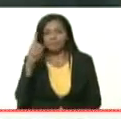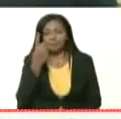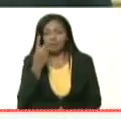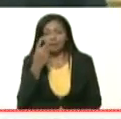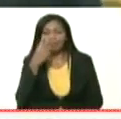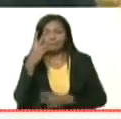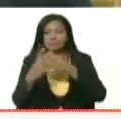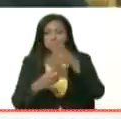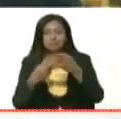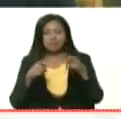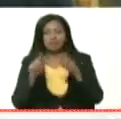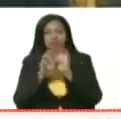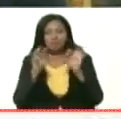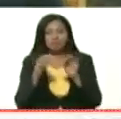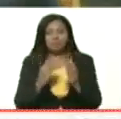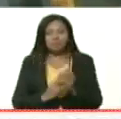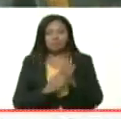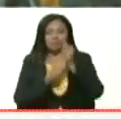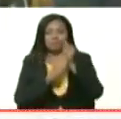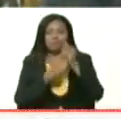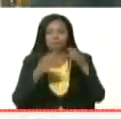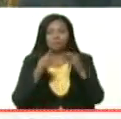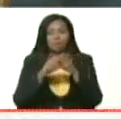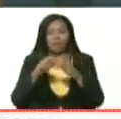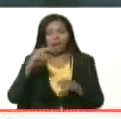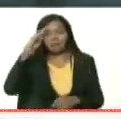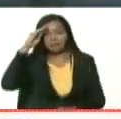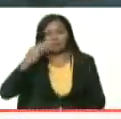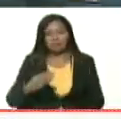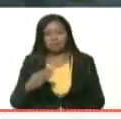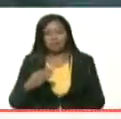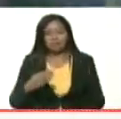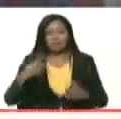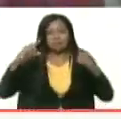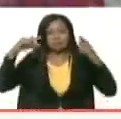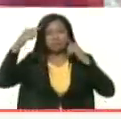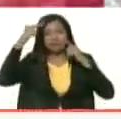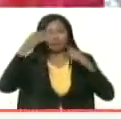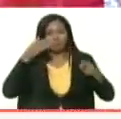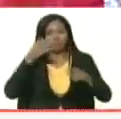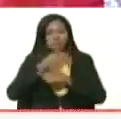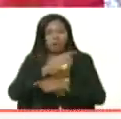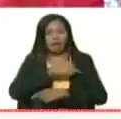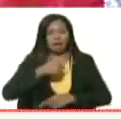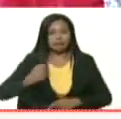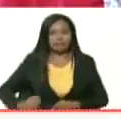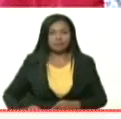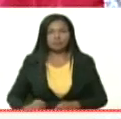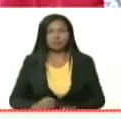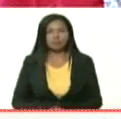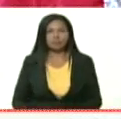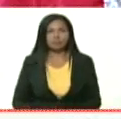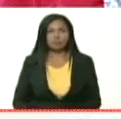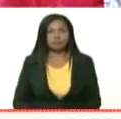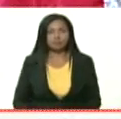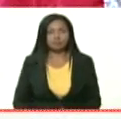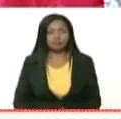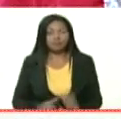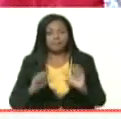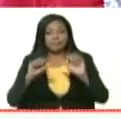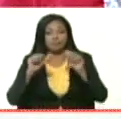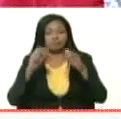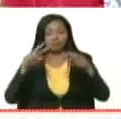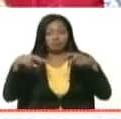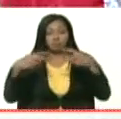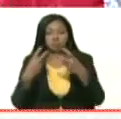visita del comandante supremo Hugo Rafael Chávez Frías a la China y el inicio de la